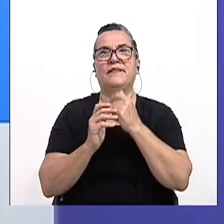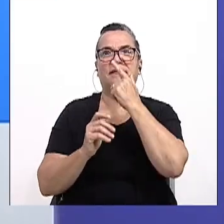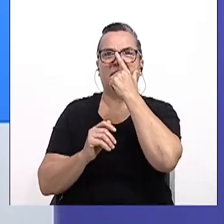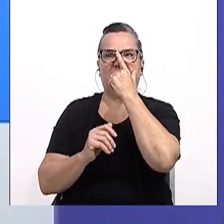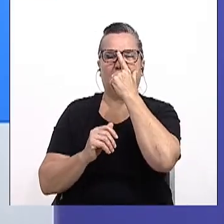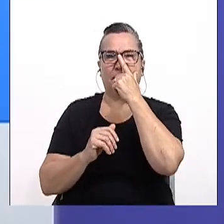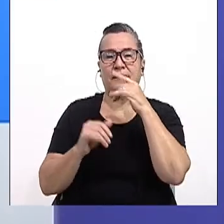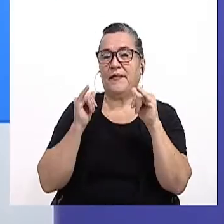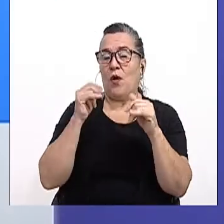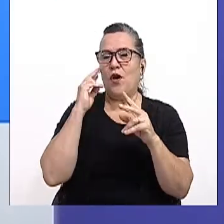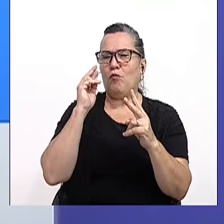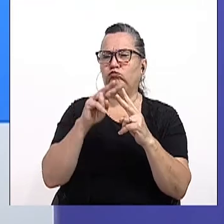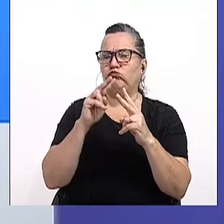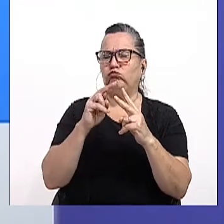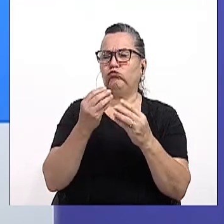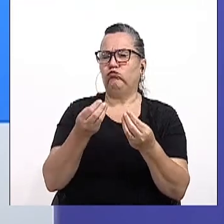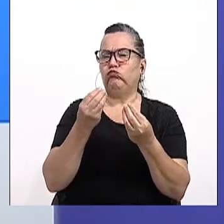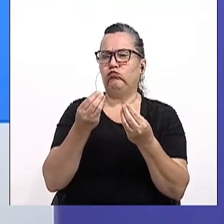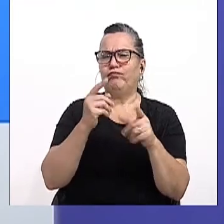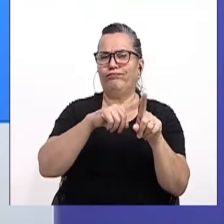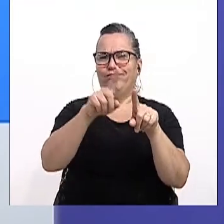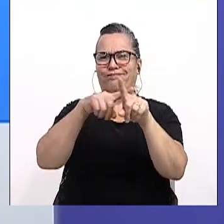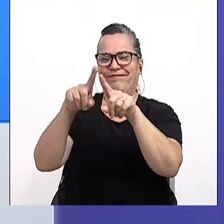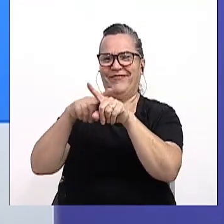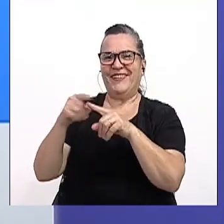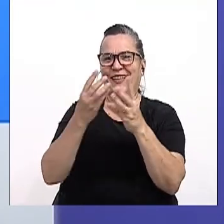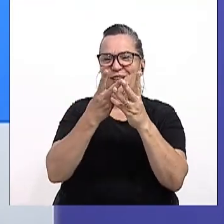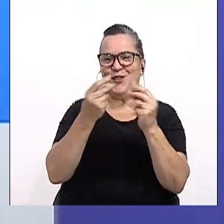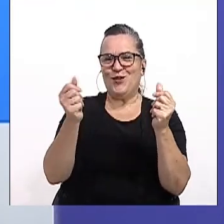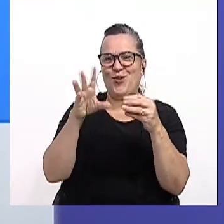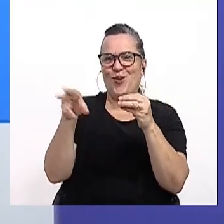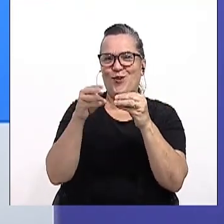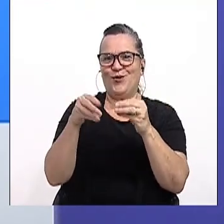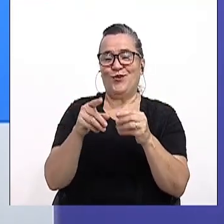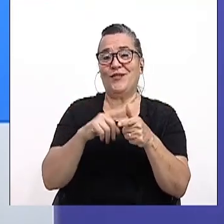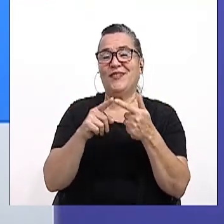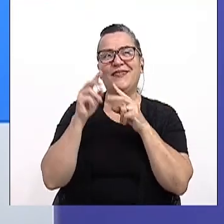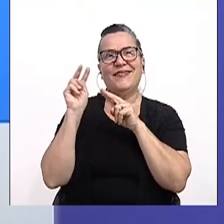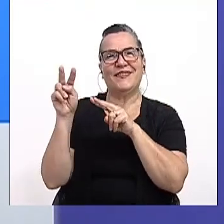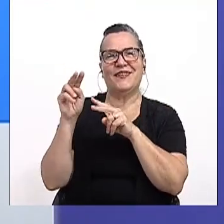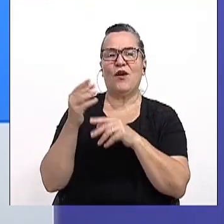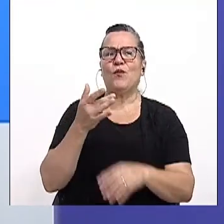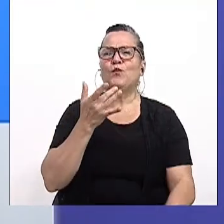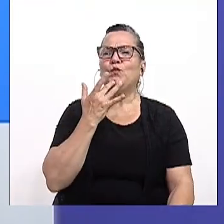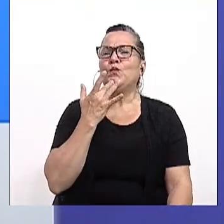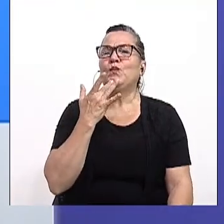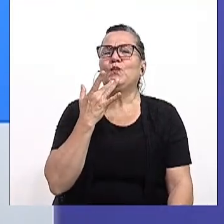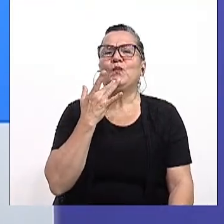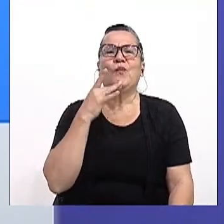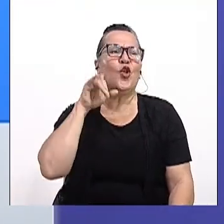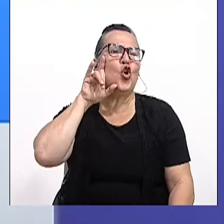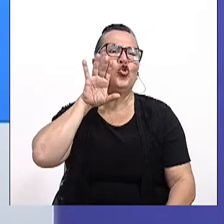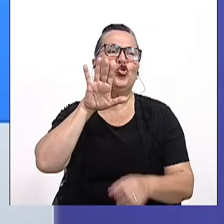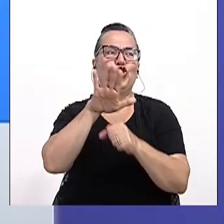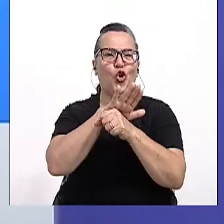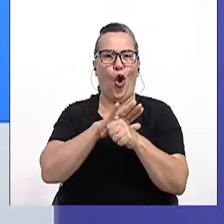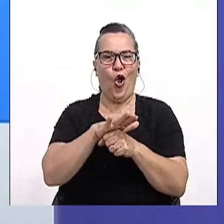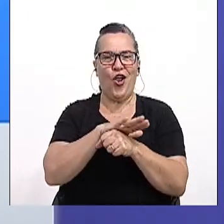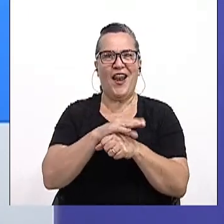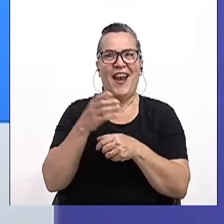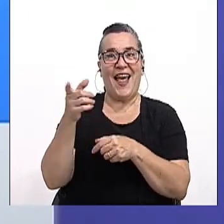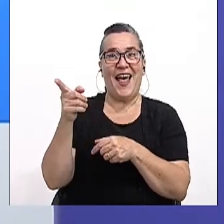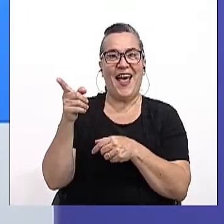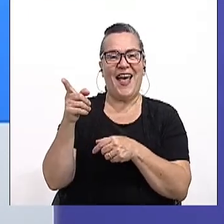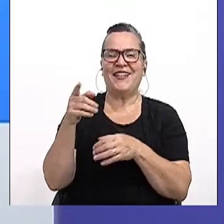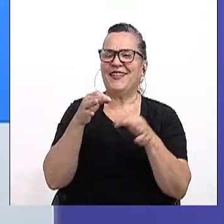Ahora sí conocimos de muchas disoluciones más. Y aquí tengo un delicioso chocolate que también les